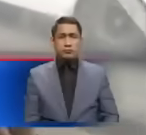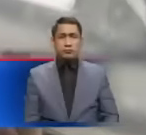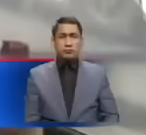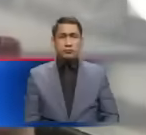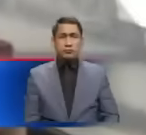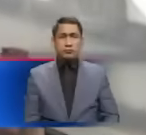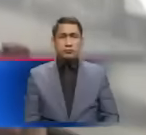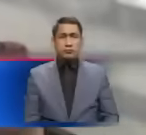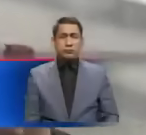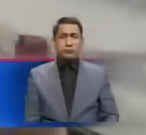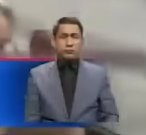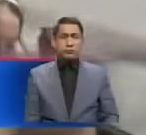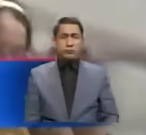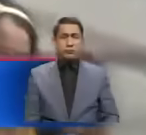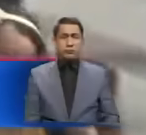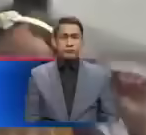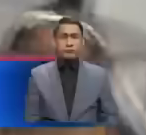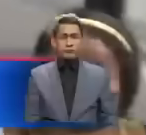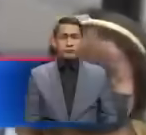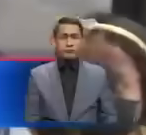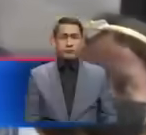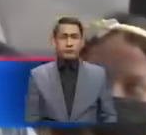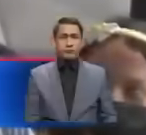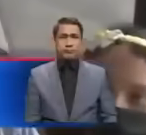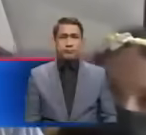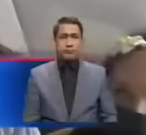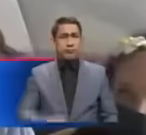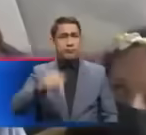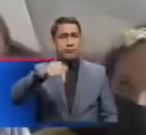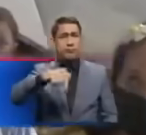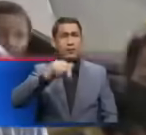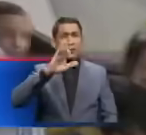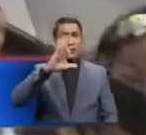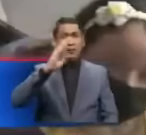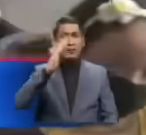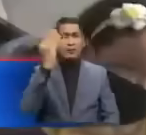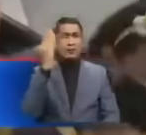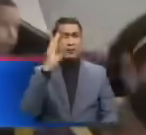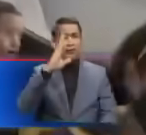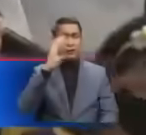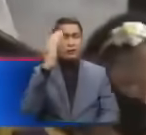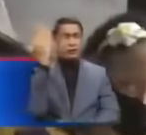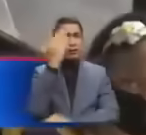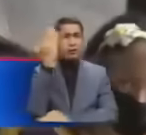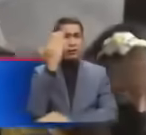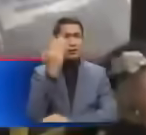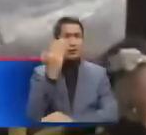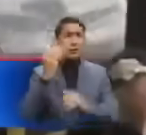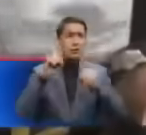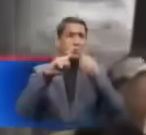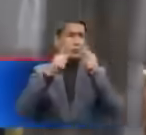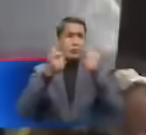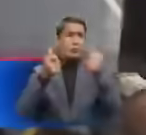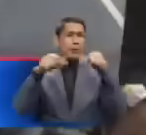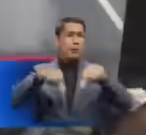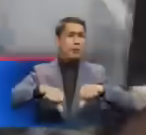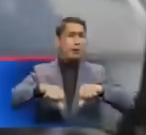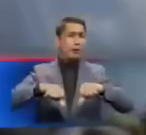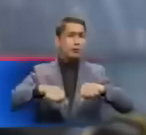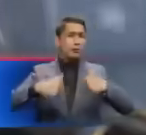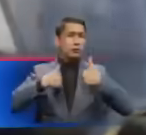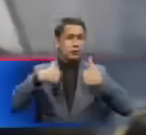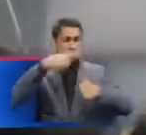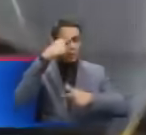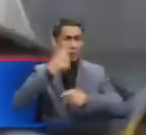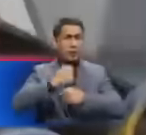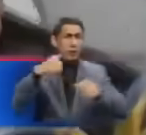Mira, acá también tenemos, mira, ATC en mi canal. Qué bonito. Amigo, ¿está bien o está mal que me gane la vida de esta manera en este medio de